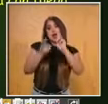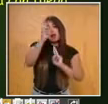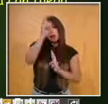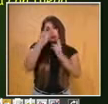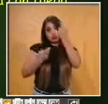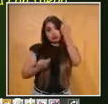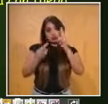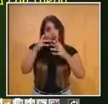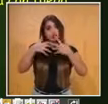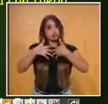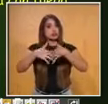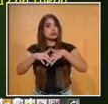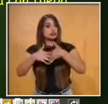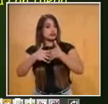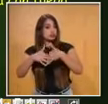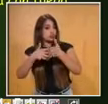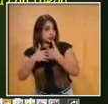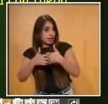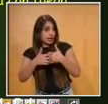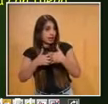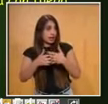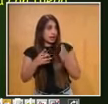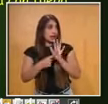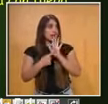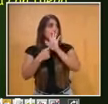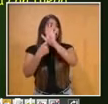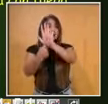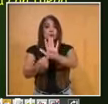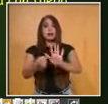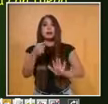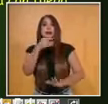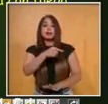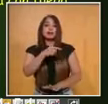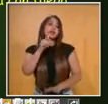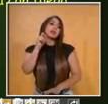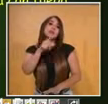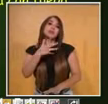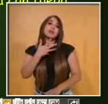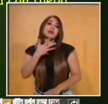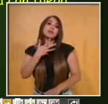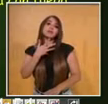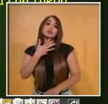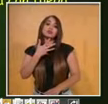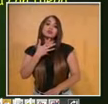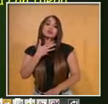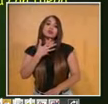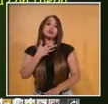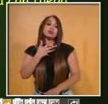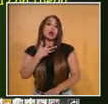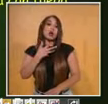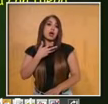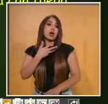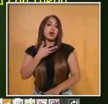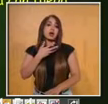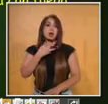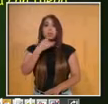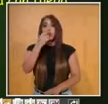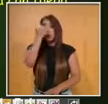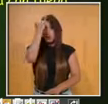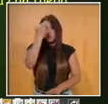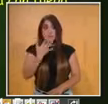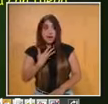Industrial. En pantalla, para nuestros amiguitos en radio, aparece una imagen de una persona que tiene